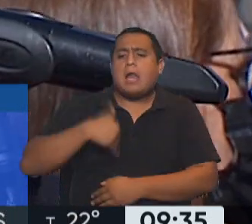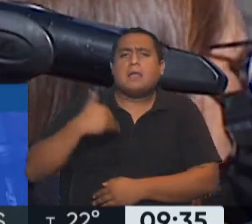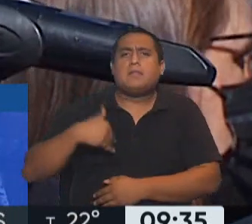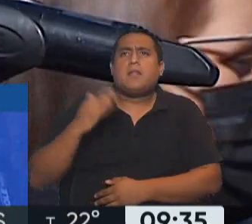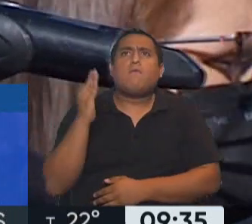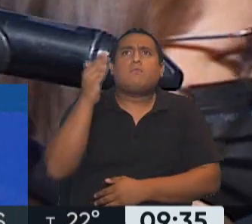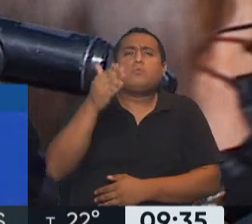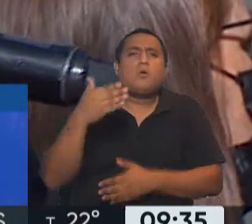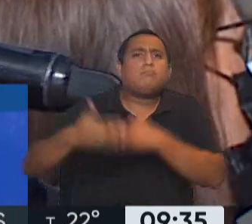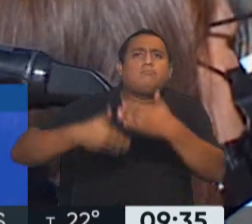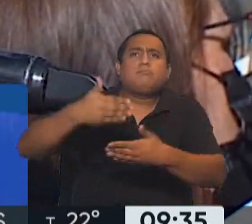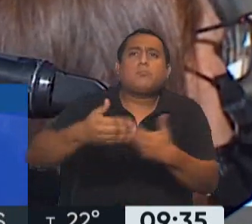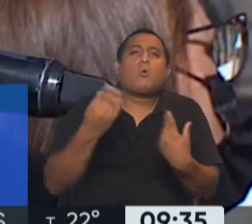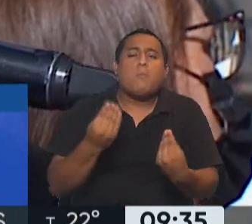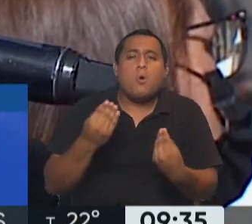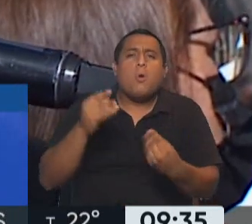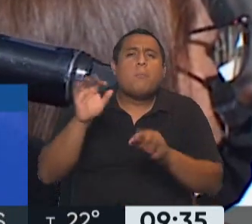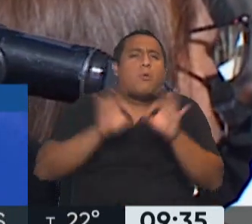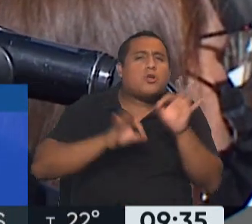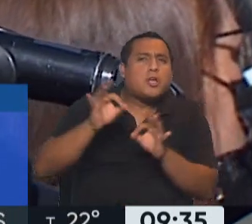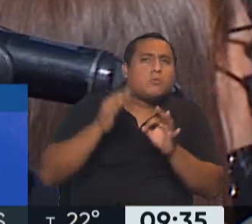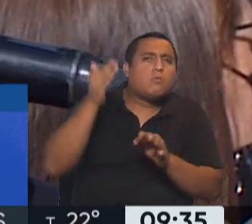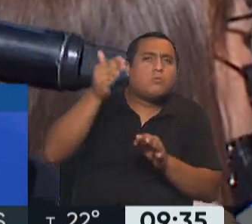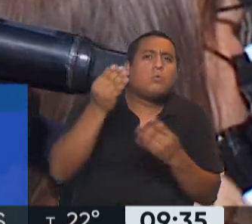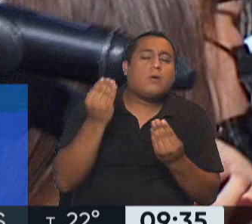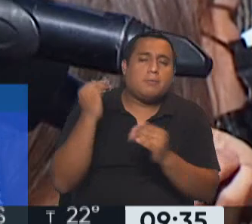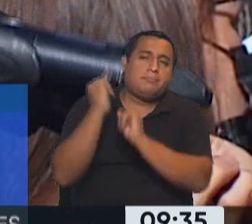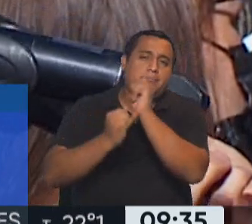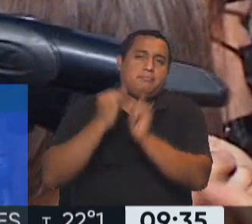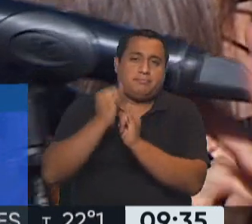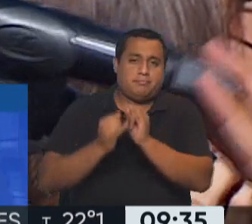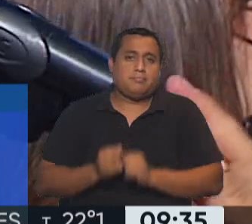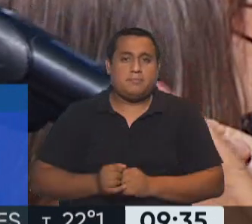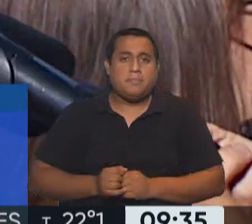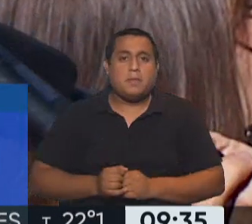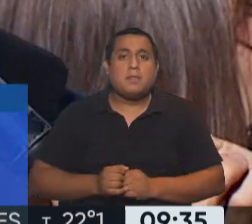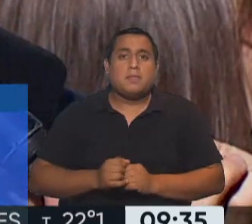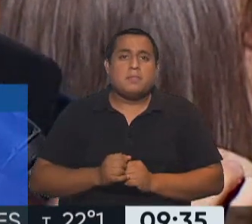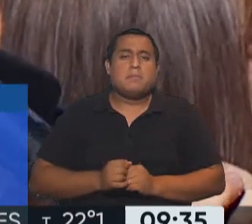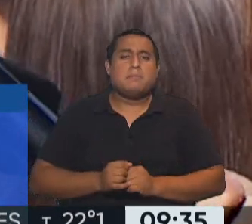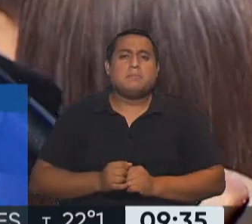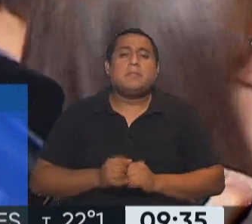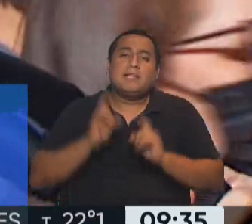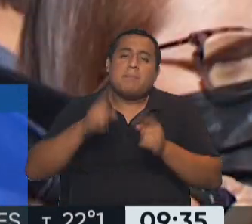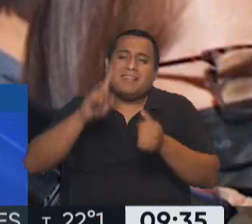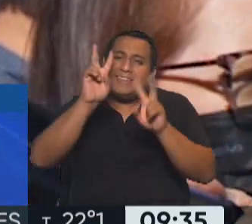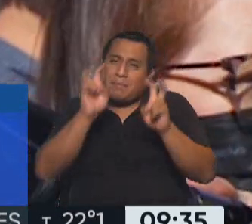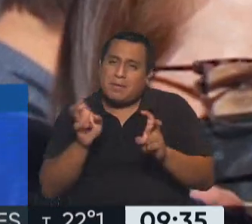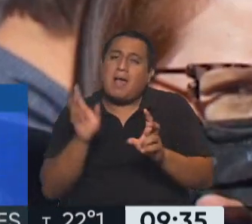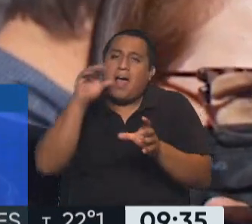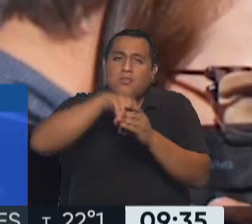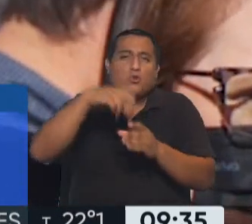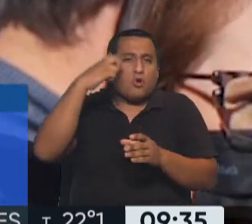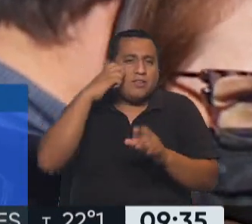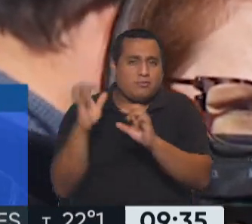adelante, cuáles son los proyectos y básicamente aquello que es de interés que tenga tratamiento parlamentario. ¿Cuáles son los temas pendientes de